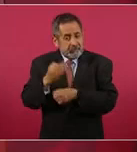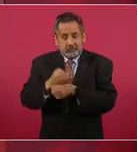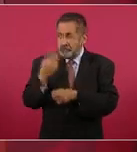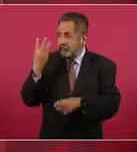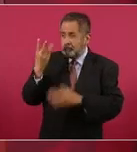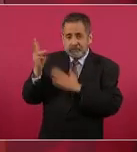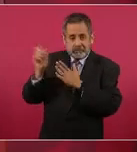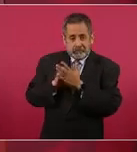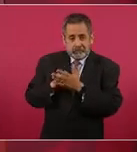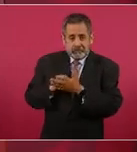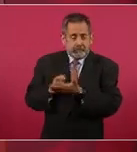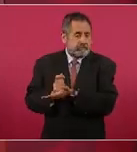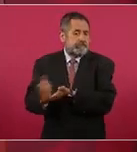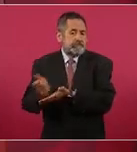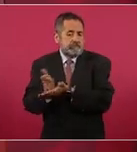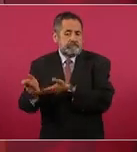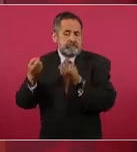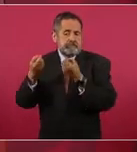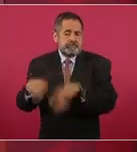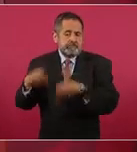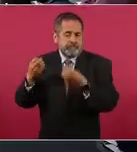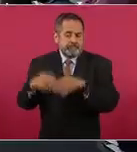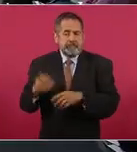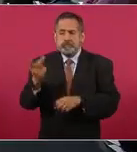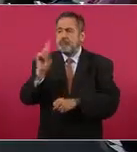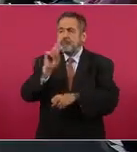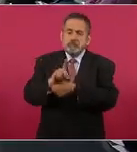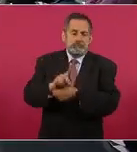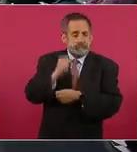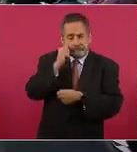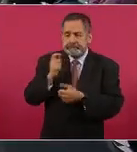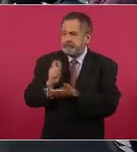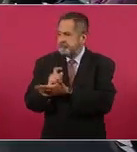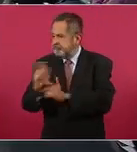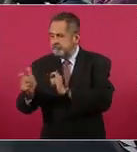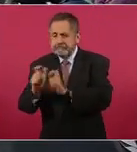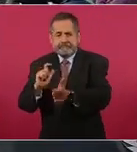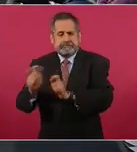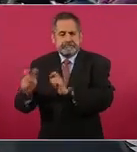perdiendo cada día que pasa.